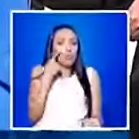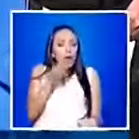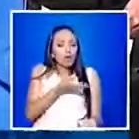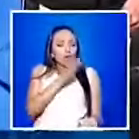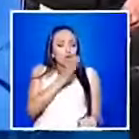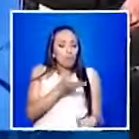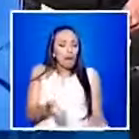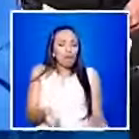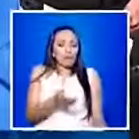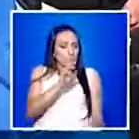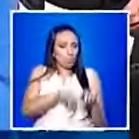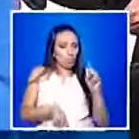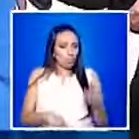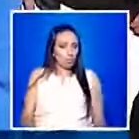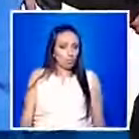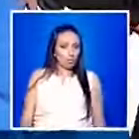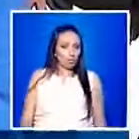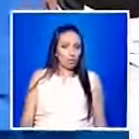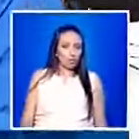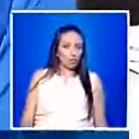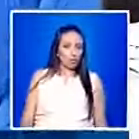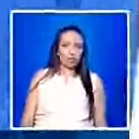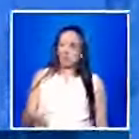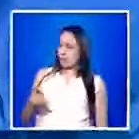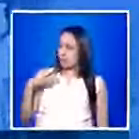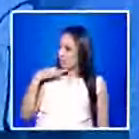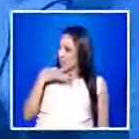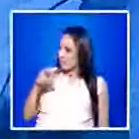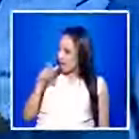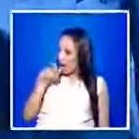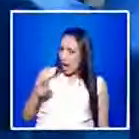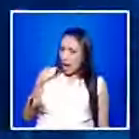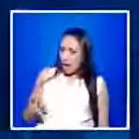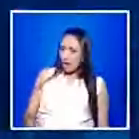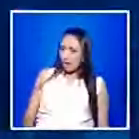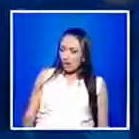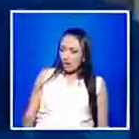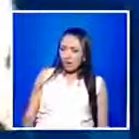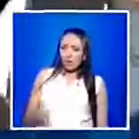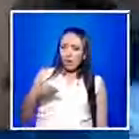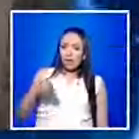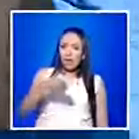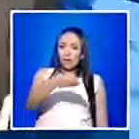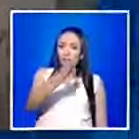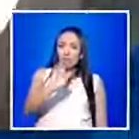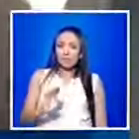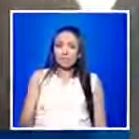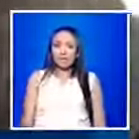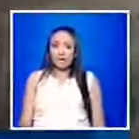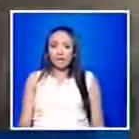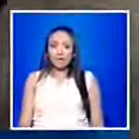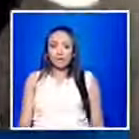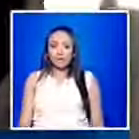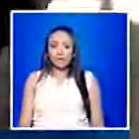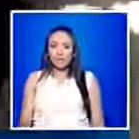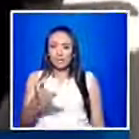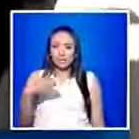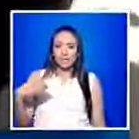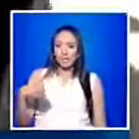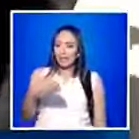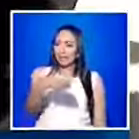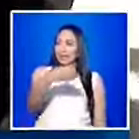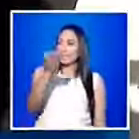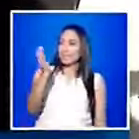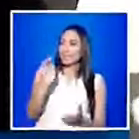no tenemos agua. Haciendo hervir, porque está bien sucia el agua. Pescaditos. pescaditos y están trayendo la pecera a la